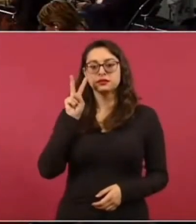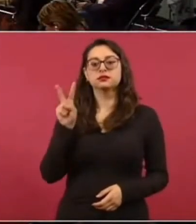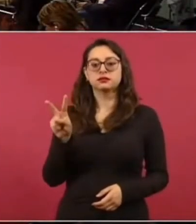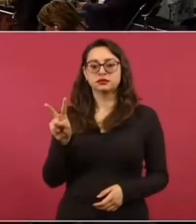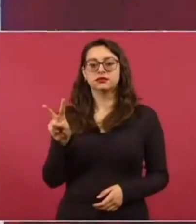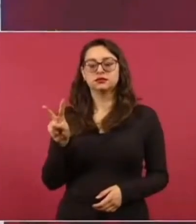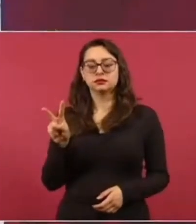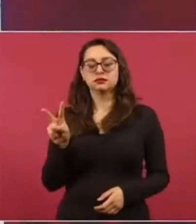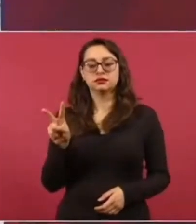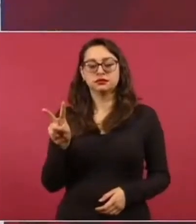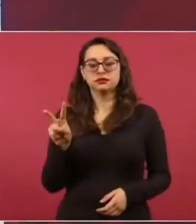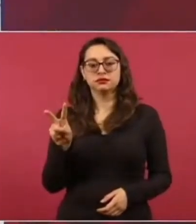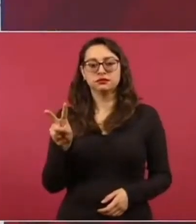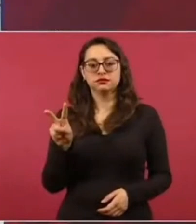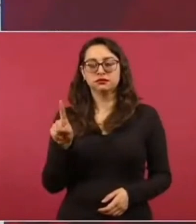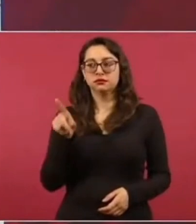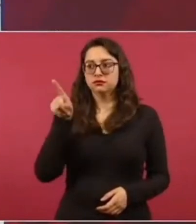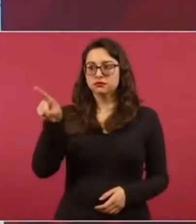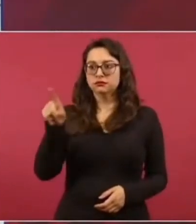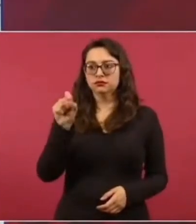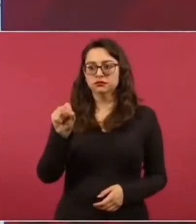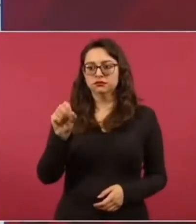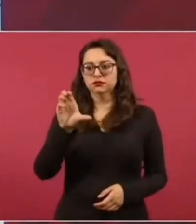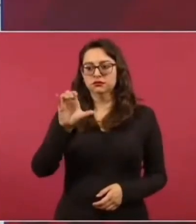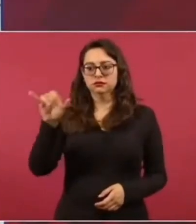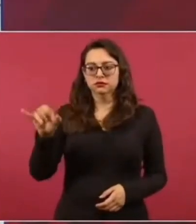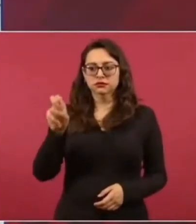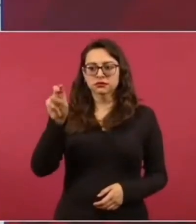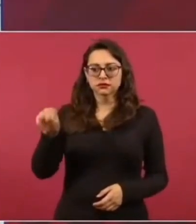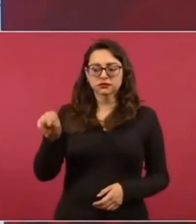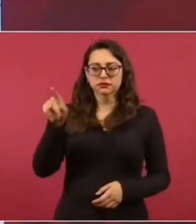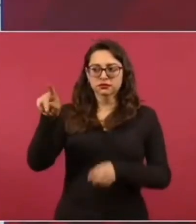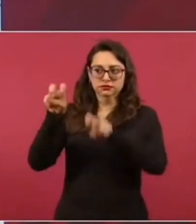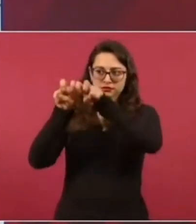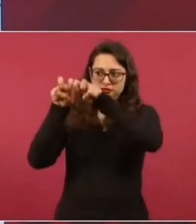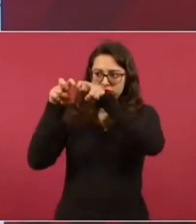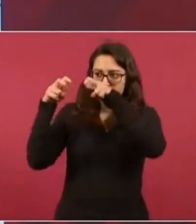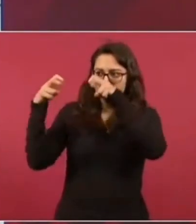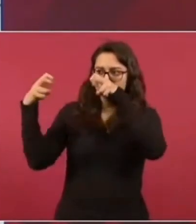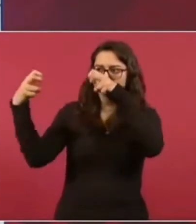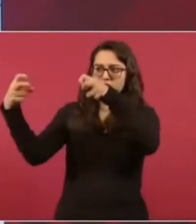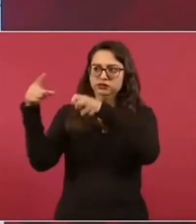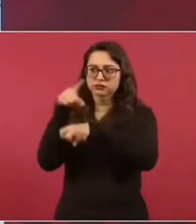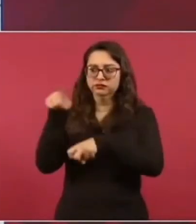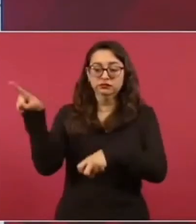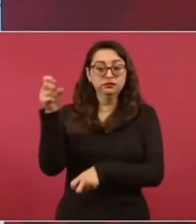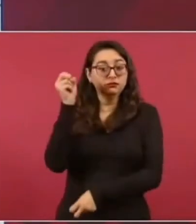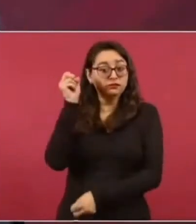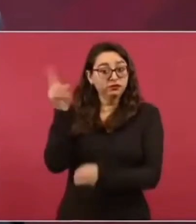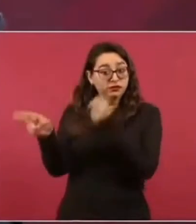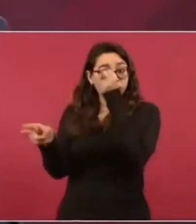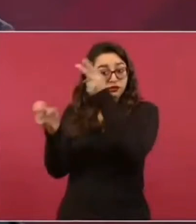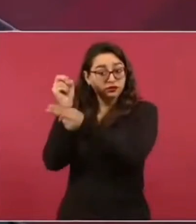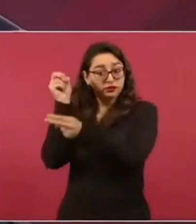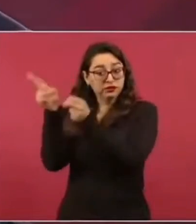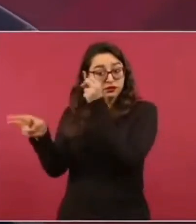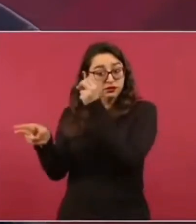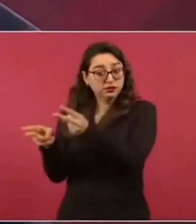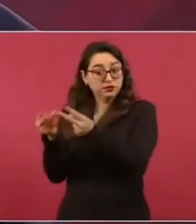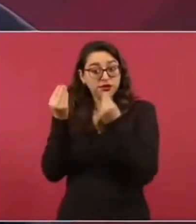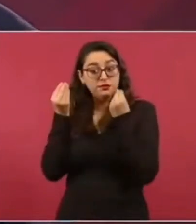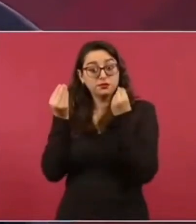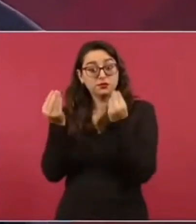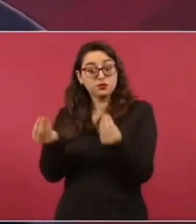de los privilegios de los ministros de la Corte, lo que siempre hemos dicho, pero ya está